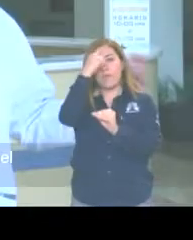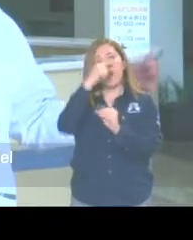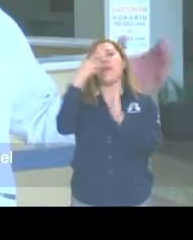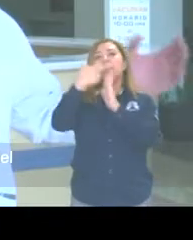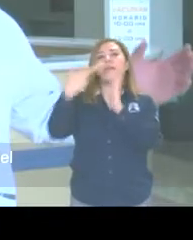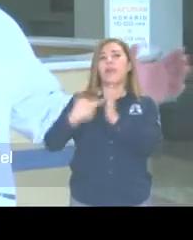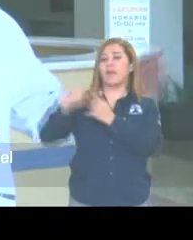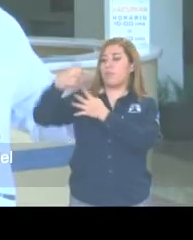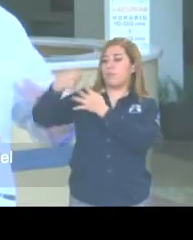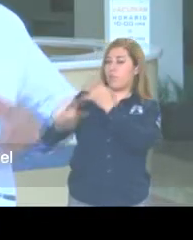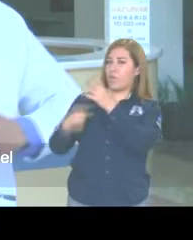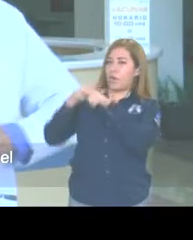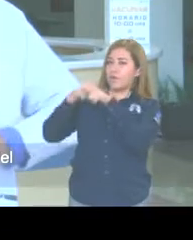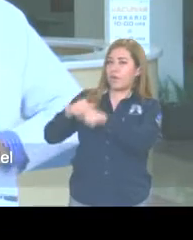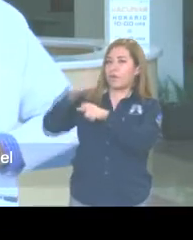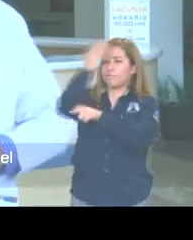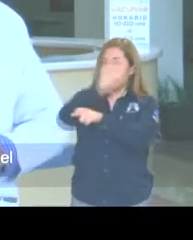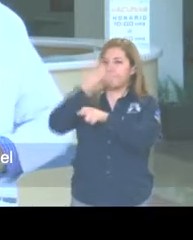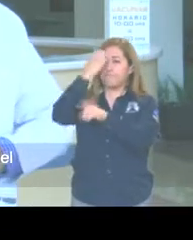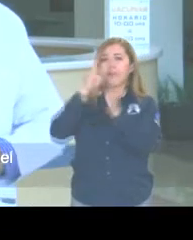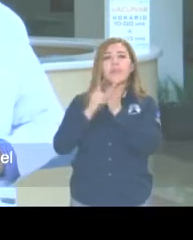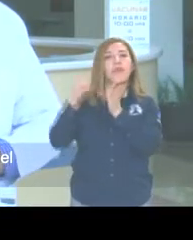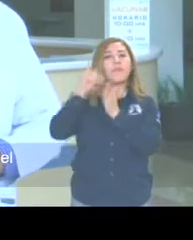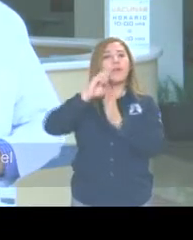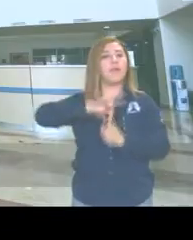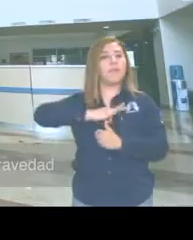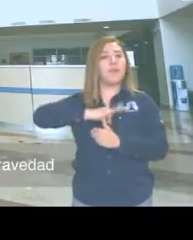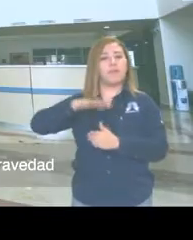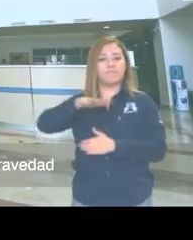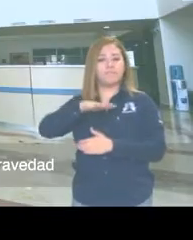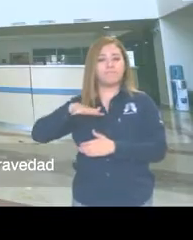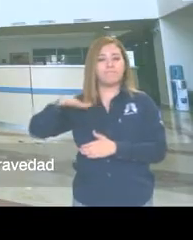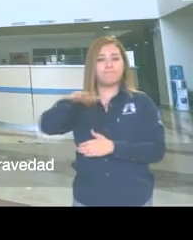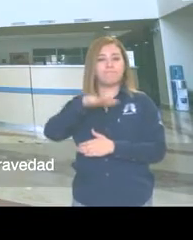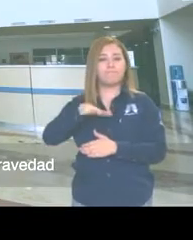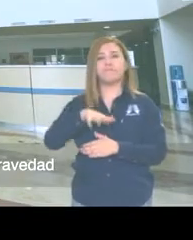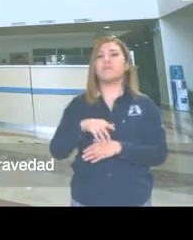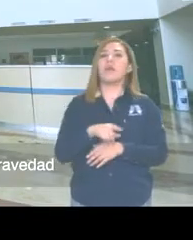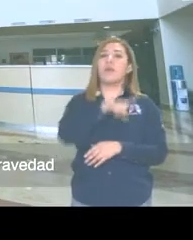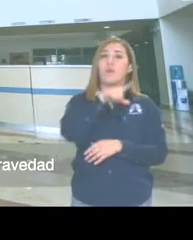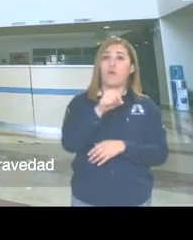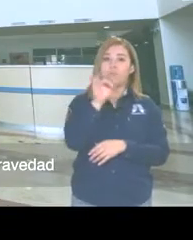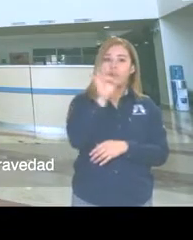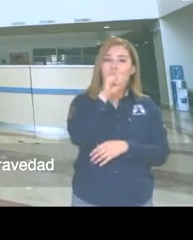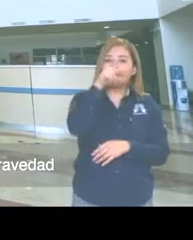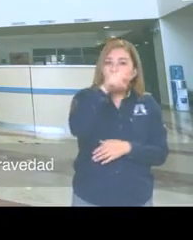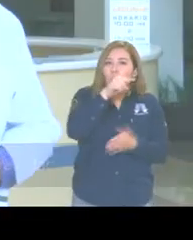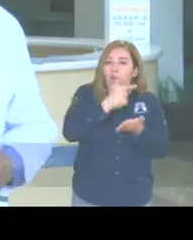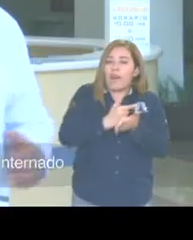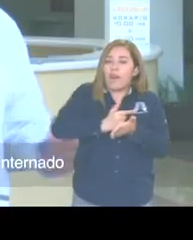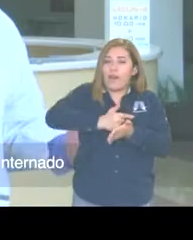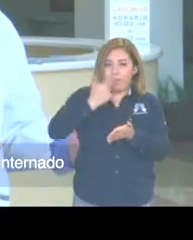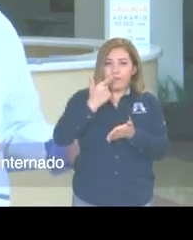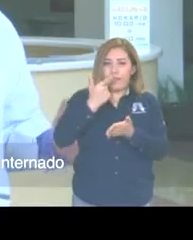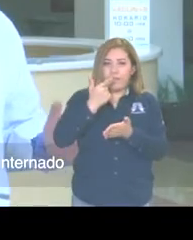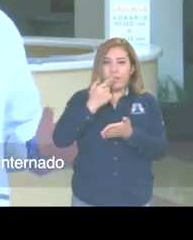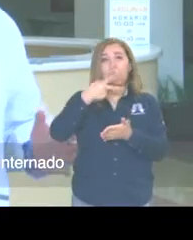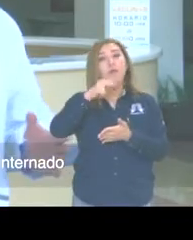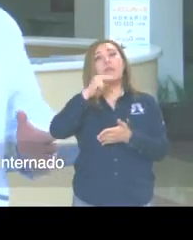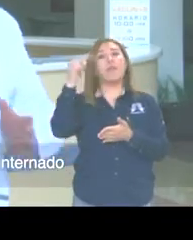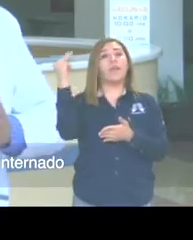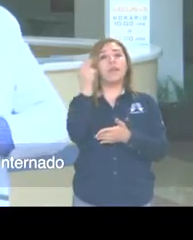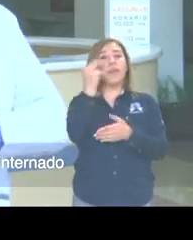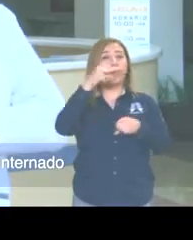se me dará el seguimiento por parte del Departamento de Epidemiología. Si desafortunadamente presentas datos de gravedad y a bajo criterio